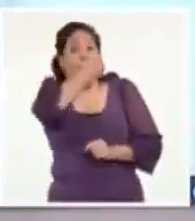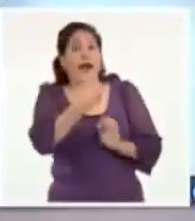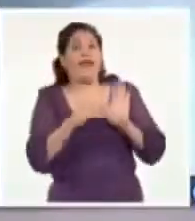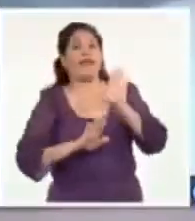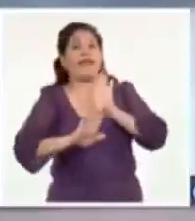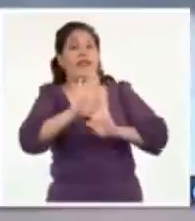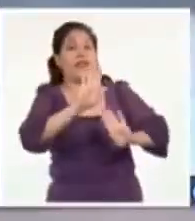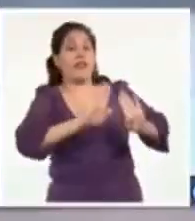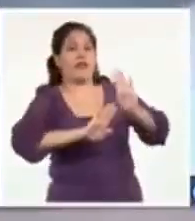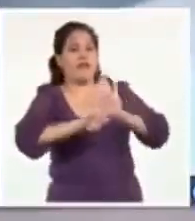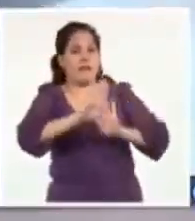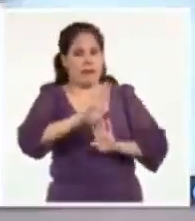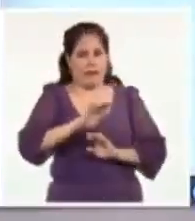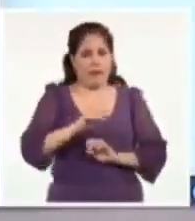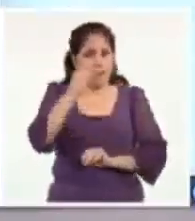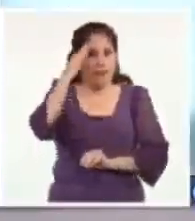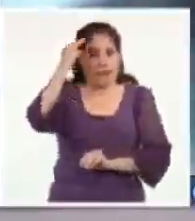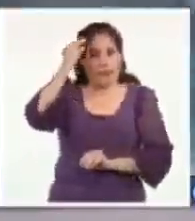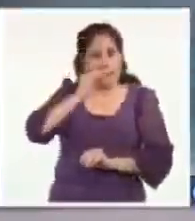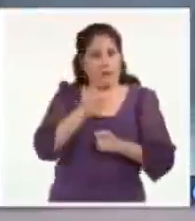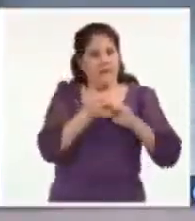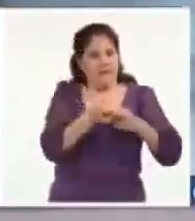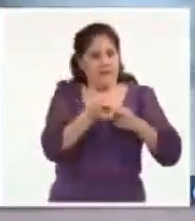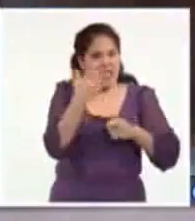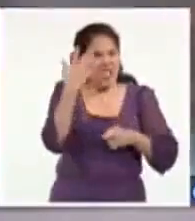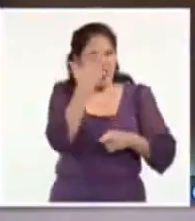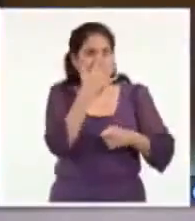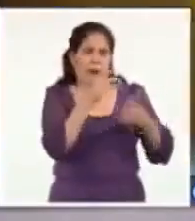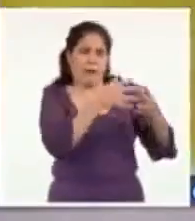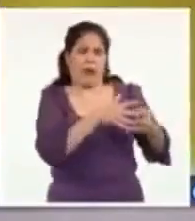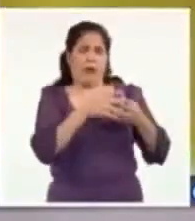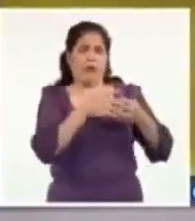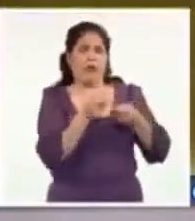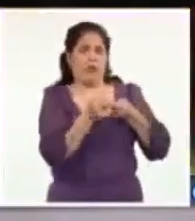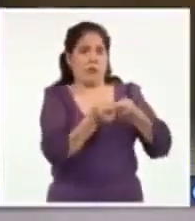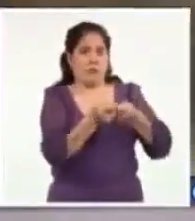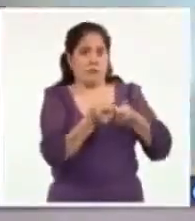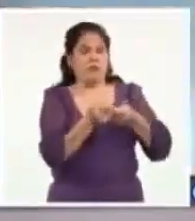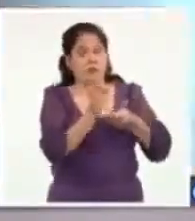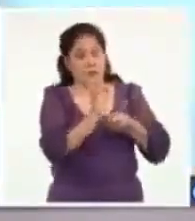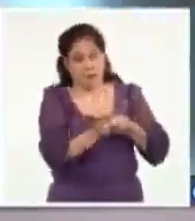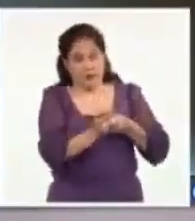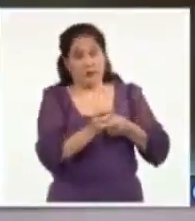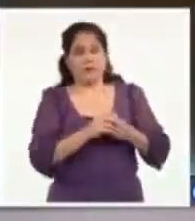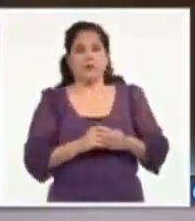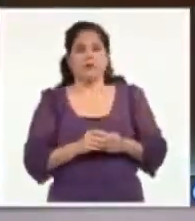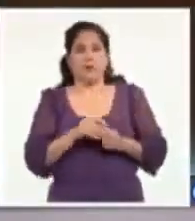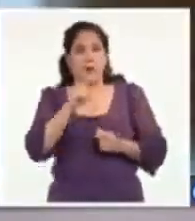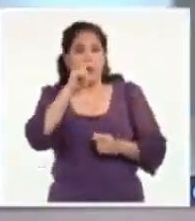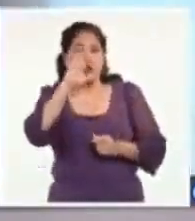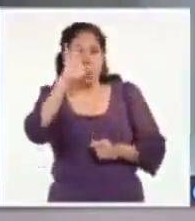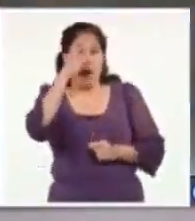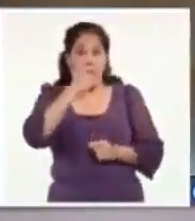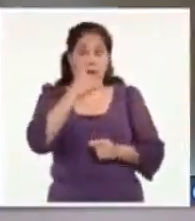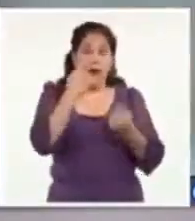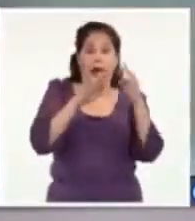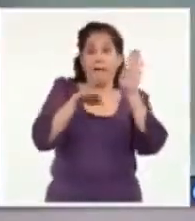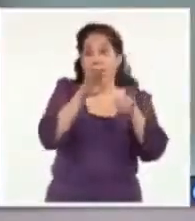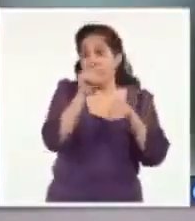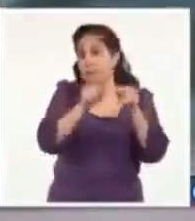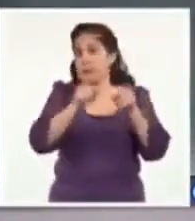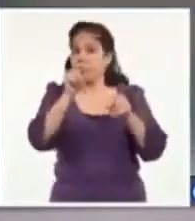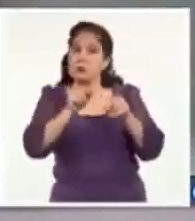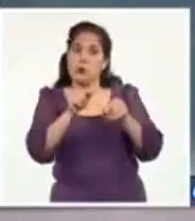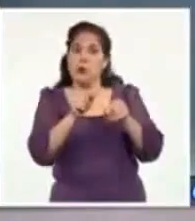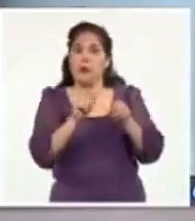con tintes y a veces hasta inmersión completa del más sectario fascismo es un personaje útil que con un poco de marketing